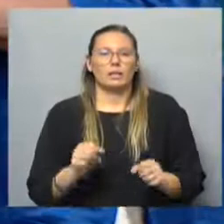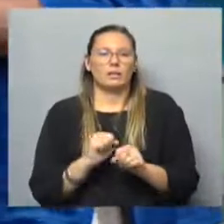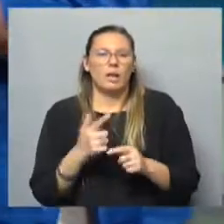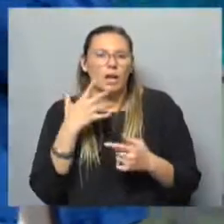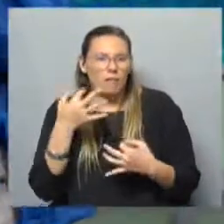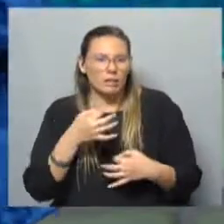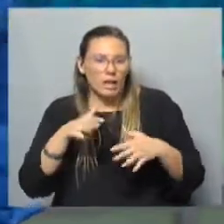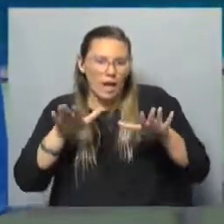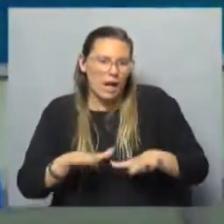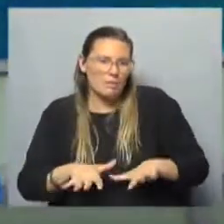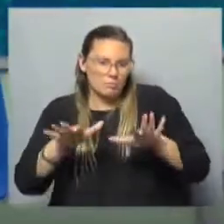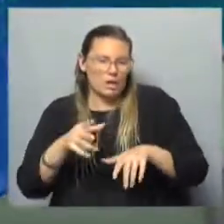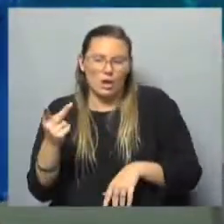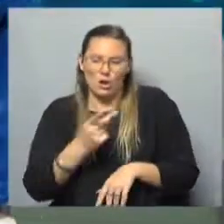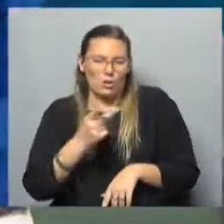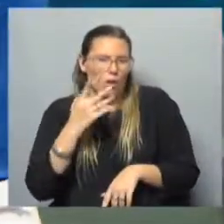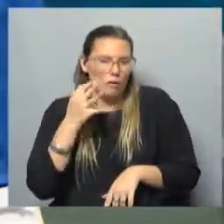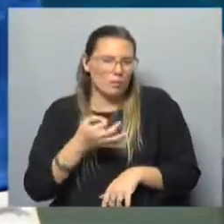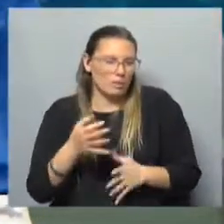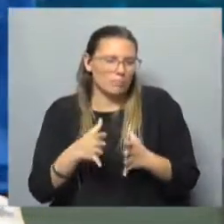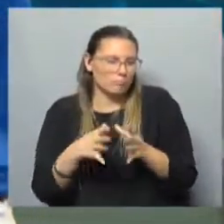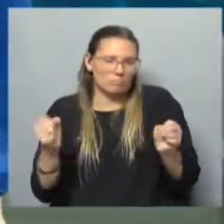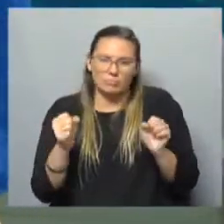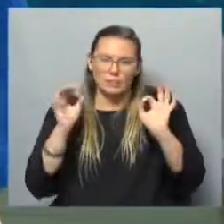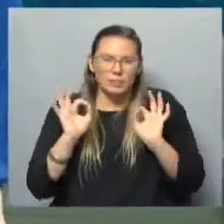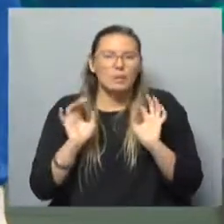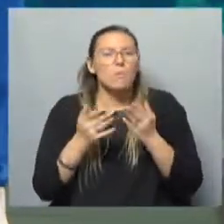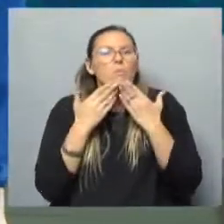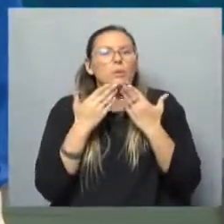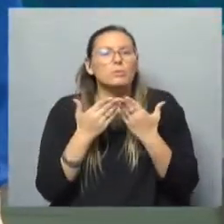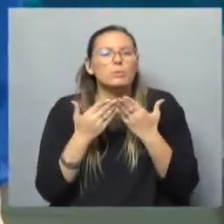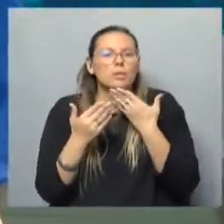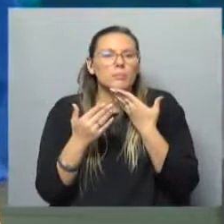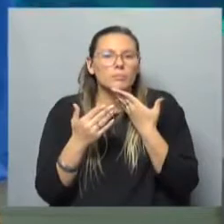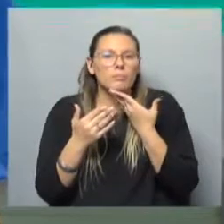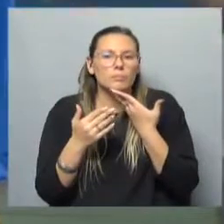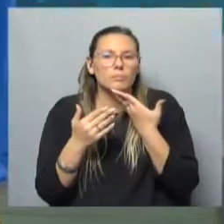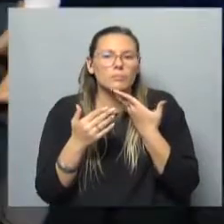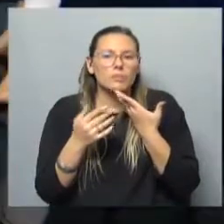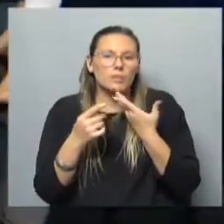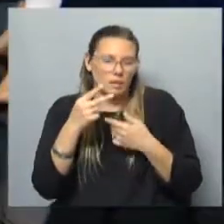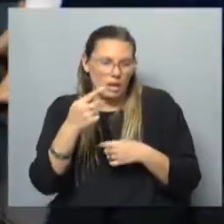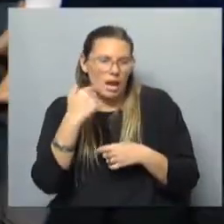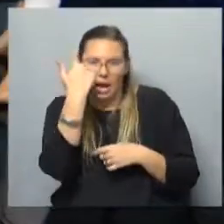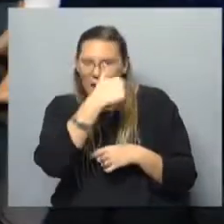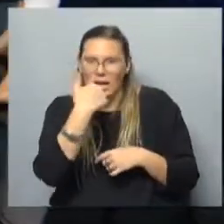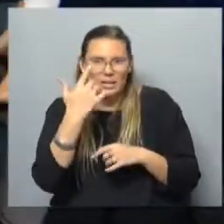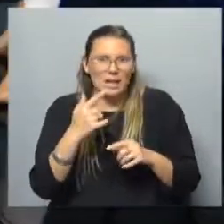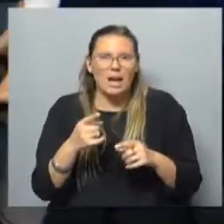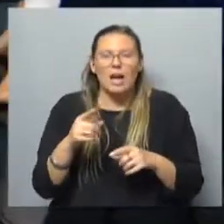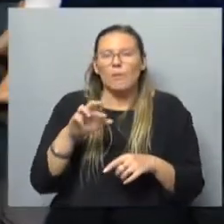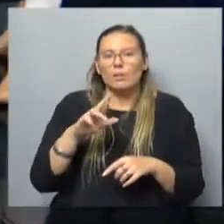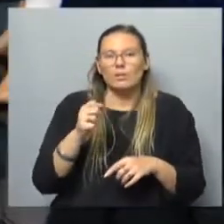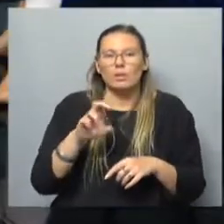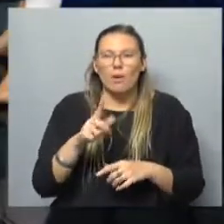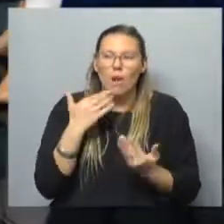obviamente, la admiración que se tiene en mutua. Sí. También preguntarte... O sea, se te ve en la cara ya cuando Raúl está hablando